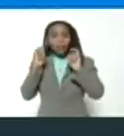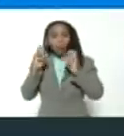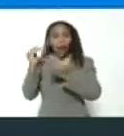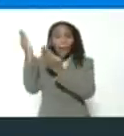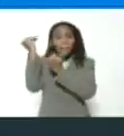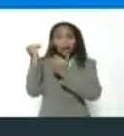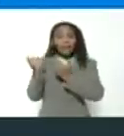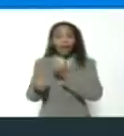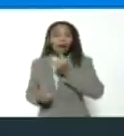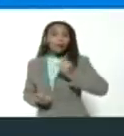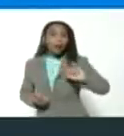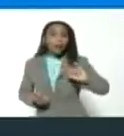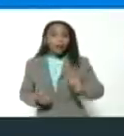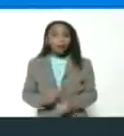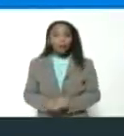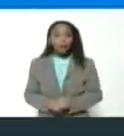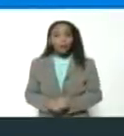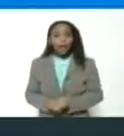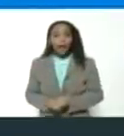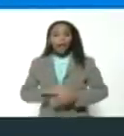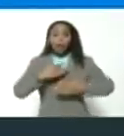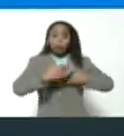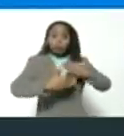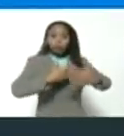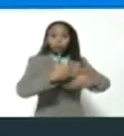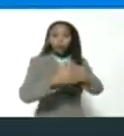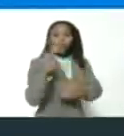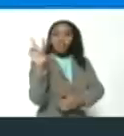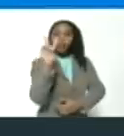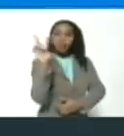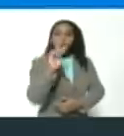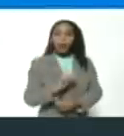de la izquierda y del progresismo venezolano.